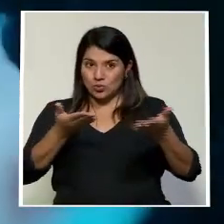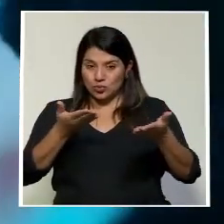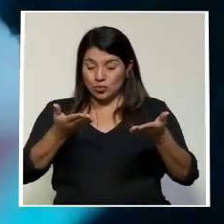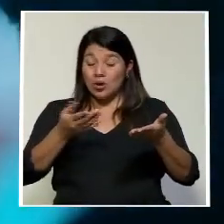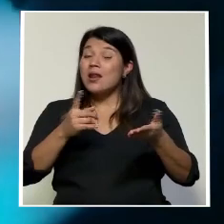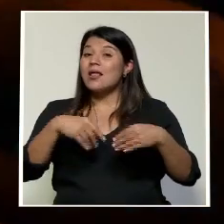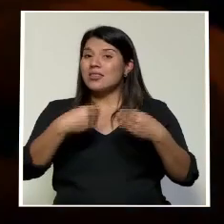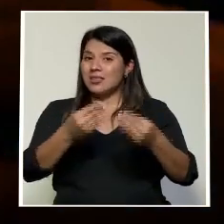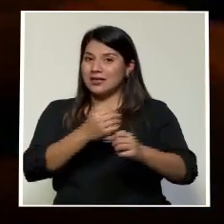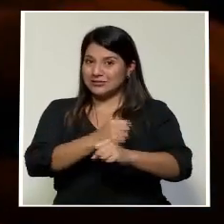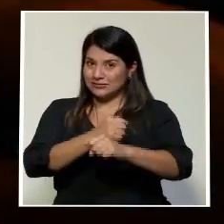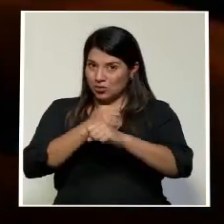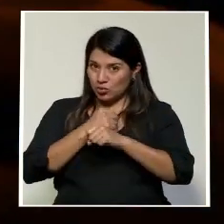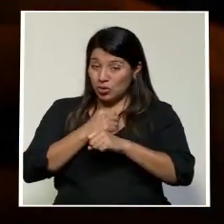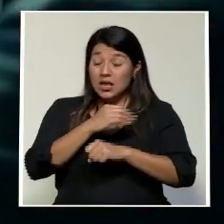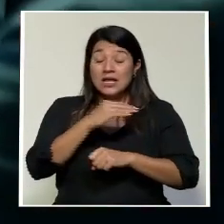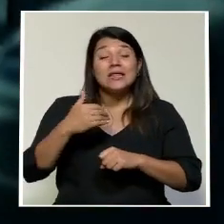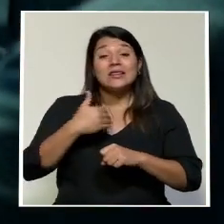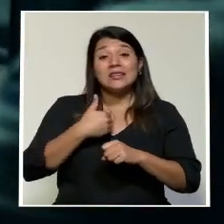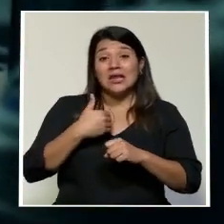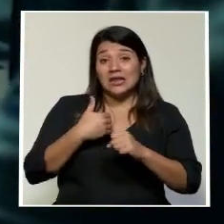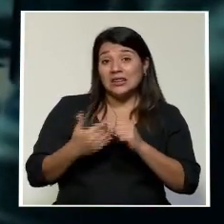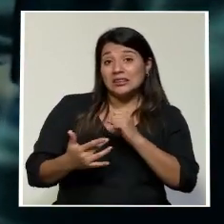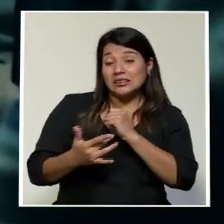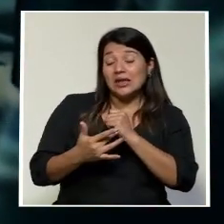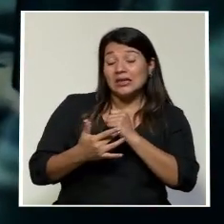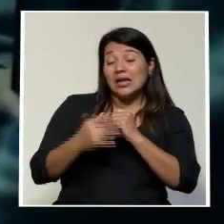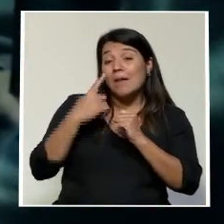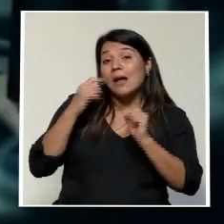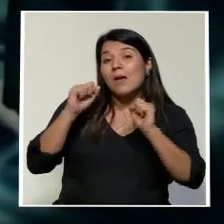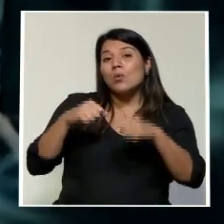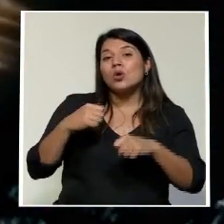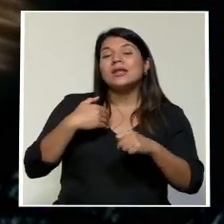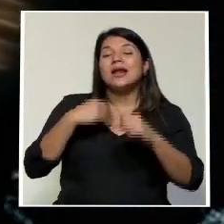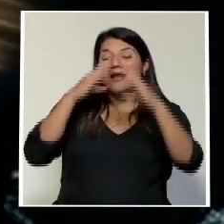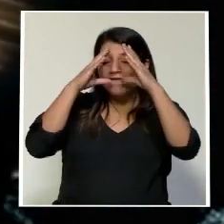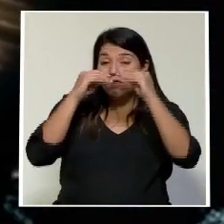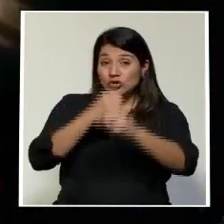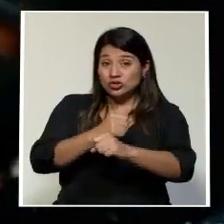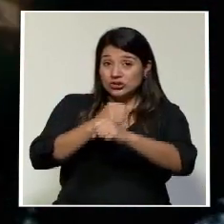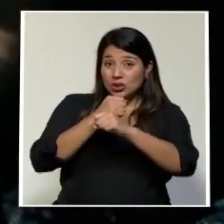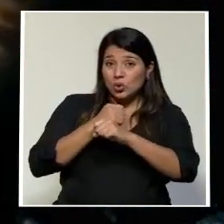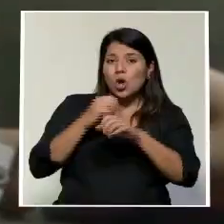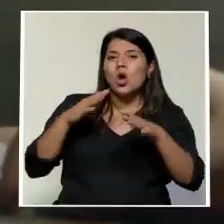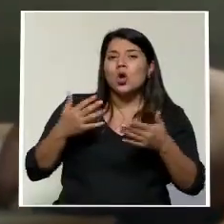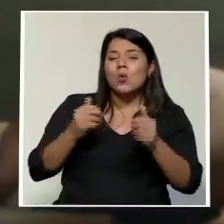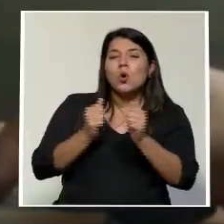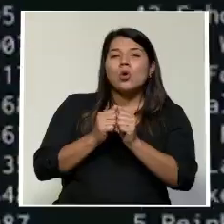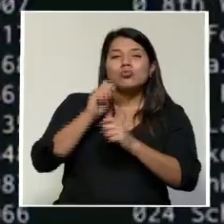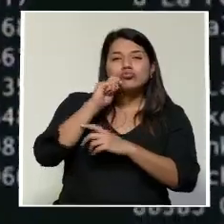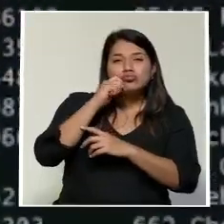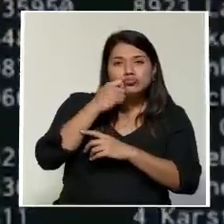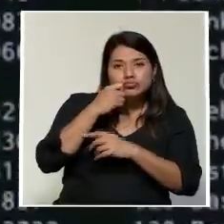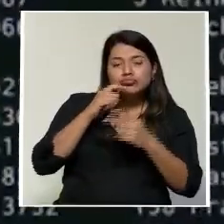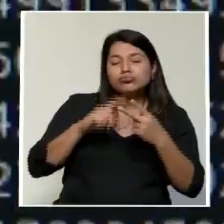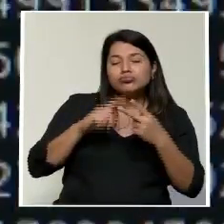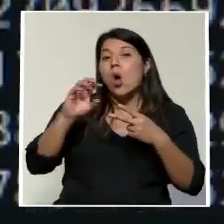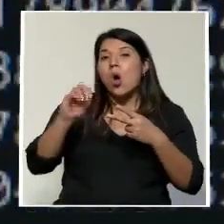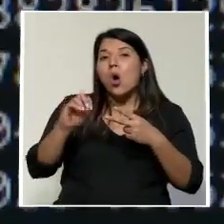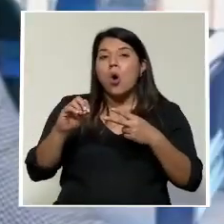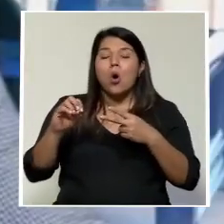hay técnicas de asegurar los datos mediante modelos de inscripción mediante modelos de cifrado mediante canales